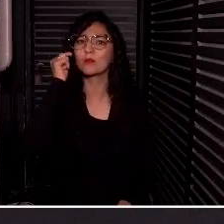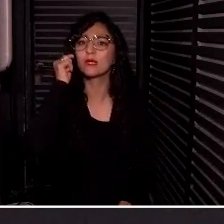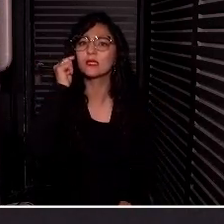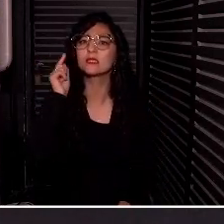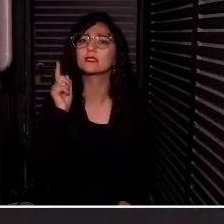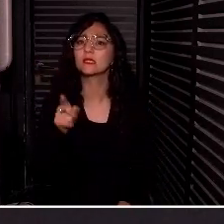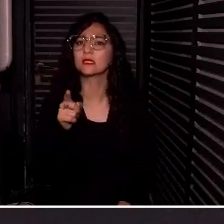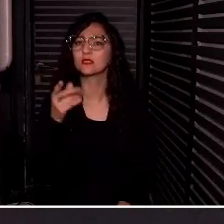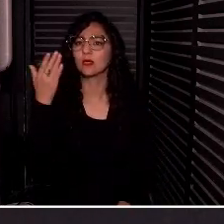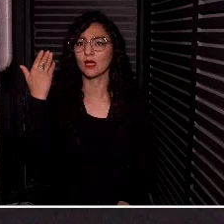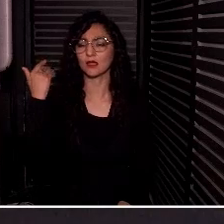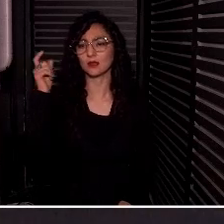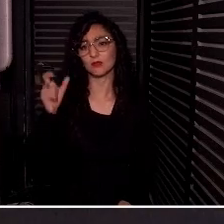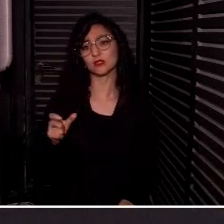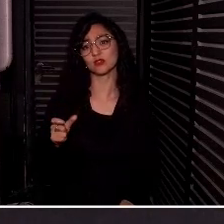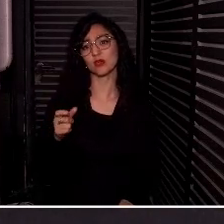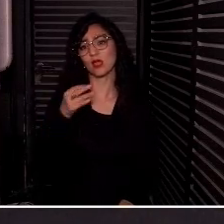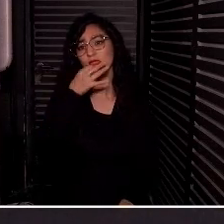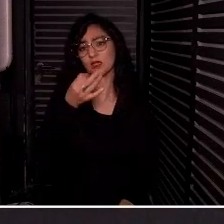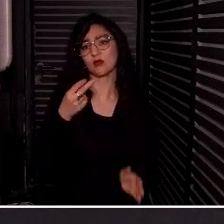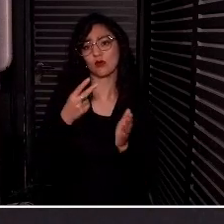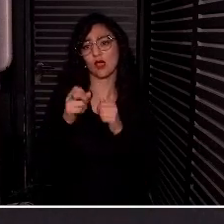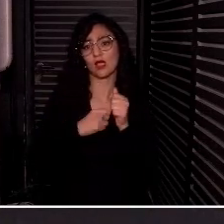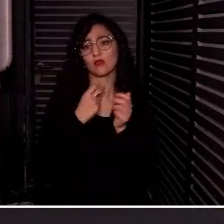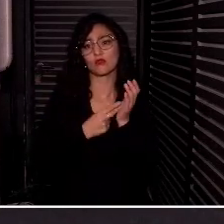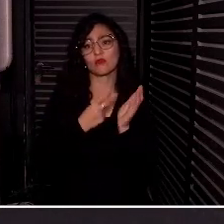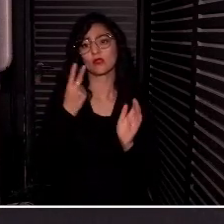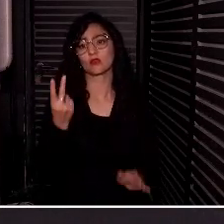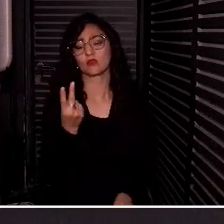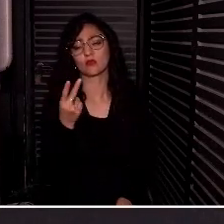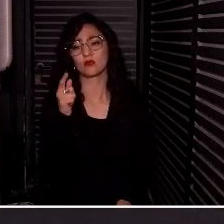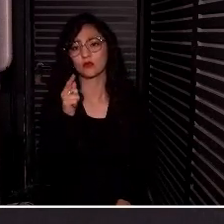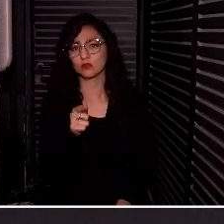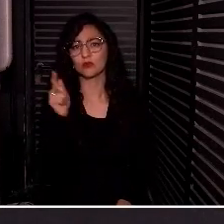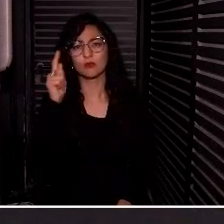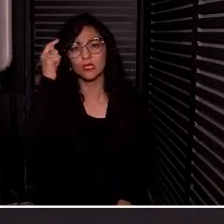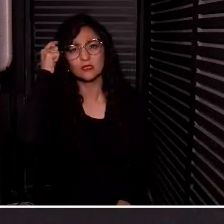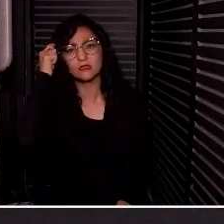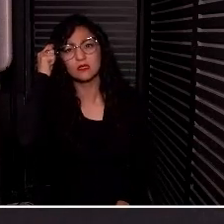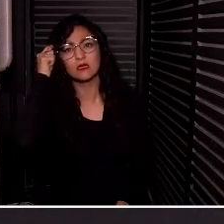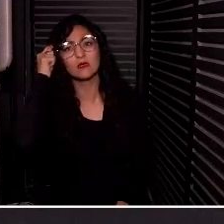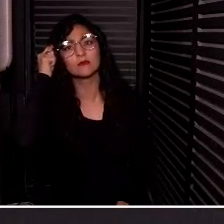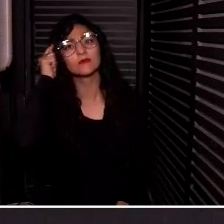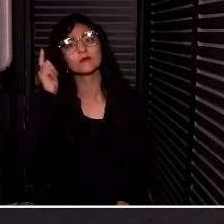y esto lo dijo pier burdi en el 2002 no te parece que también eh